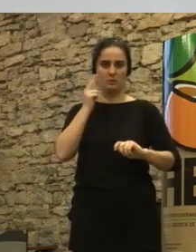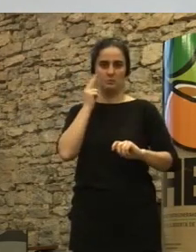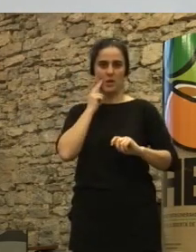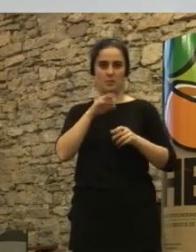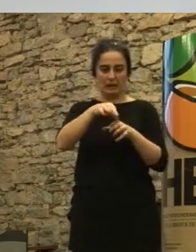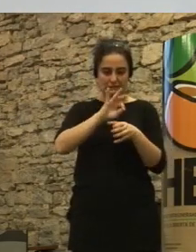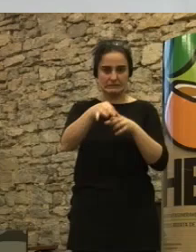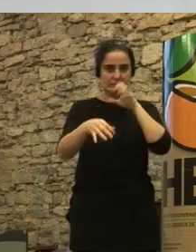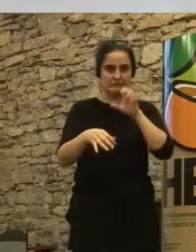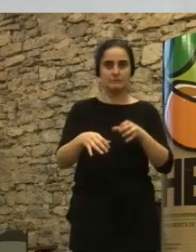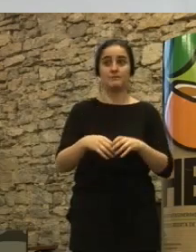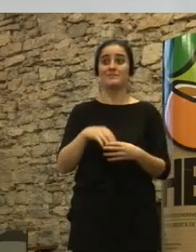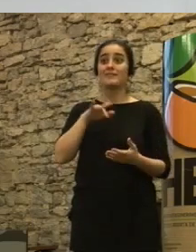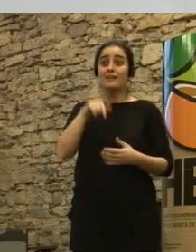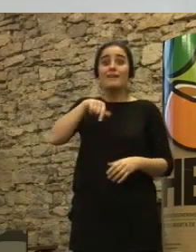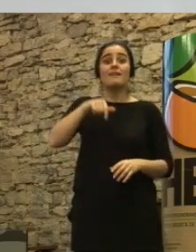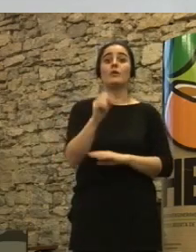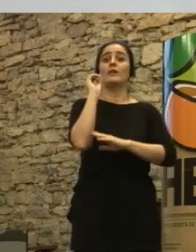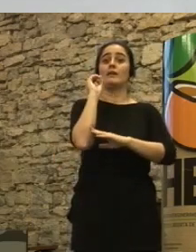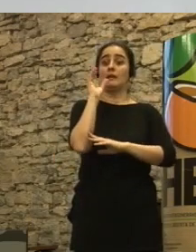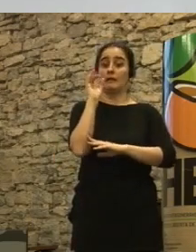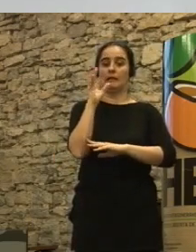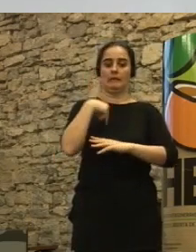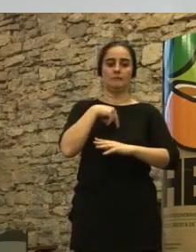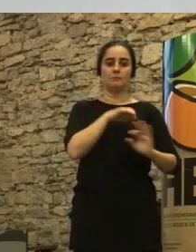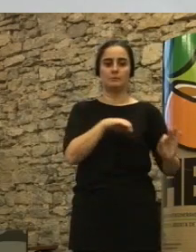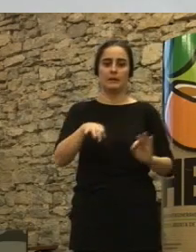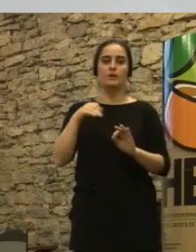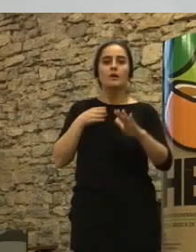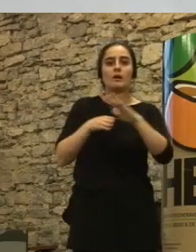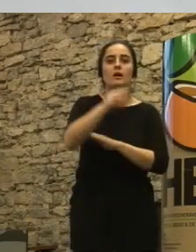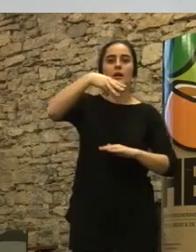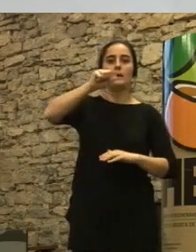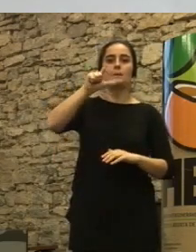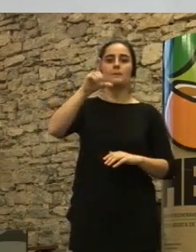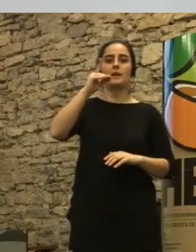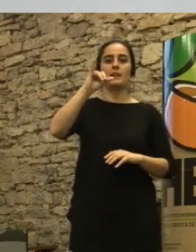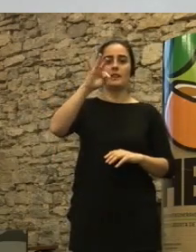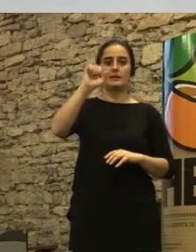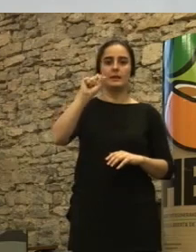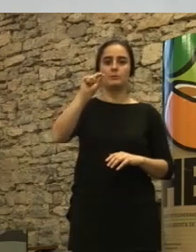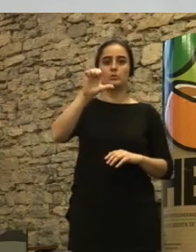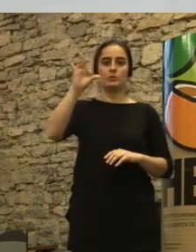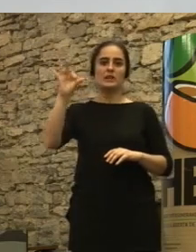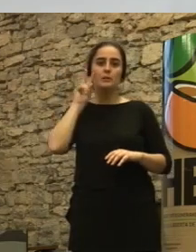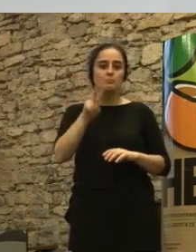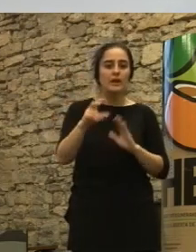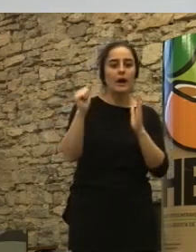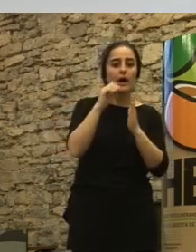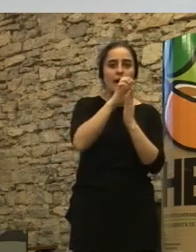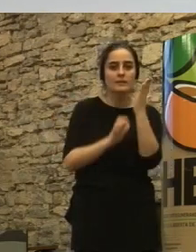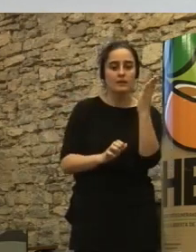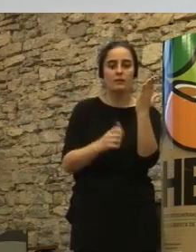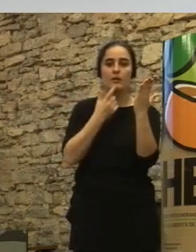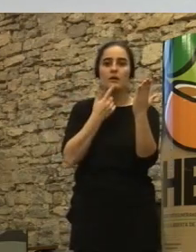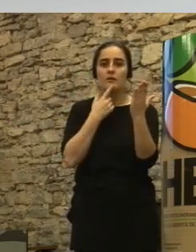sitio. Preparando precisamente esta intervención, me metí en maldita.es y vi un artículo en el que se hacía referencia a esto. Y la palabra era